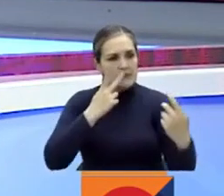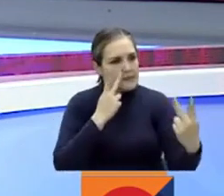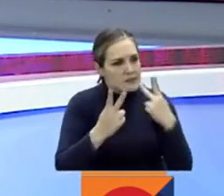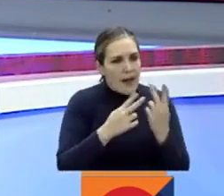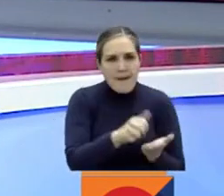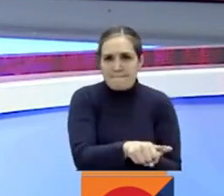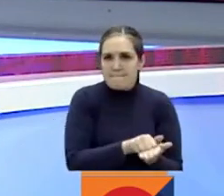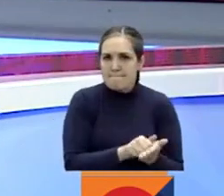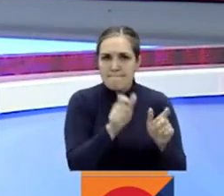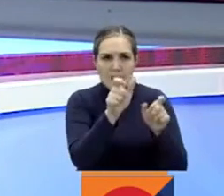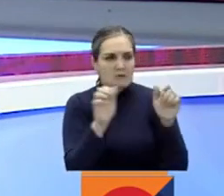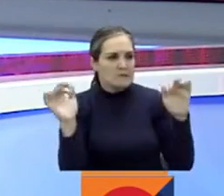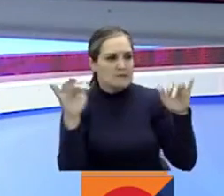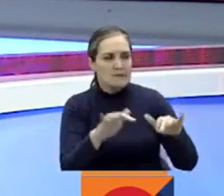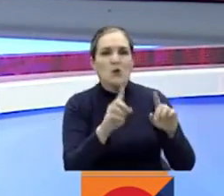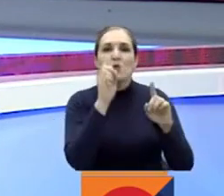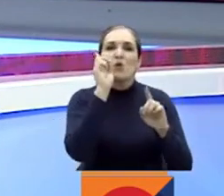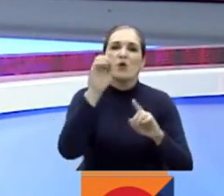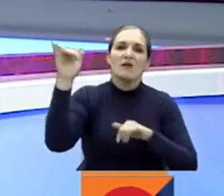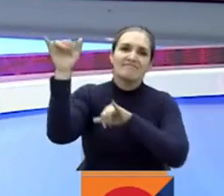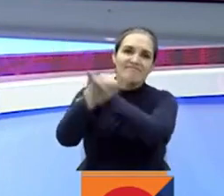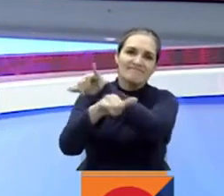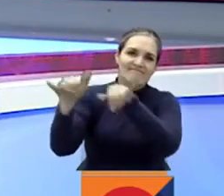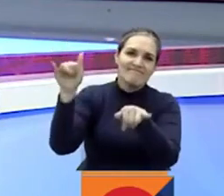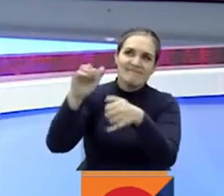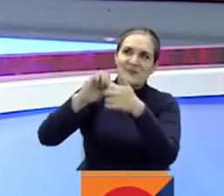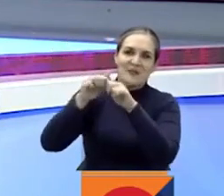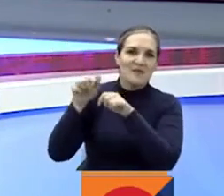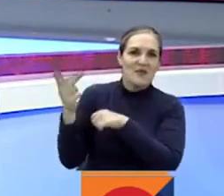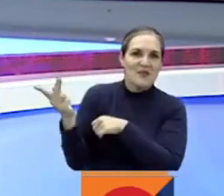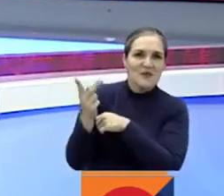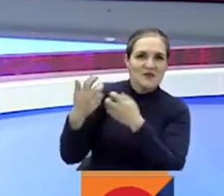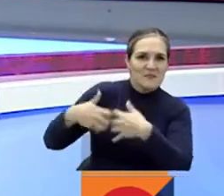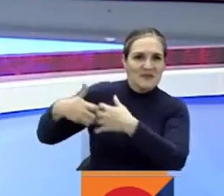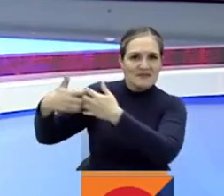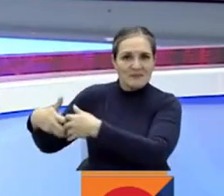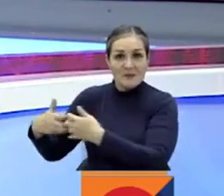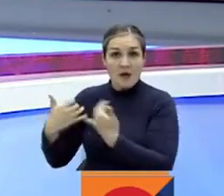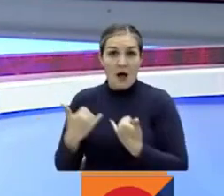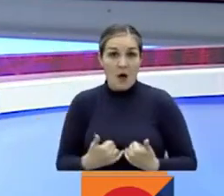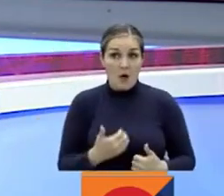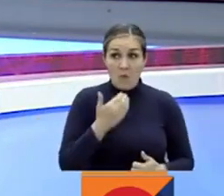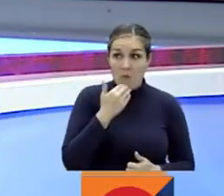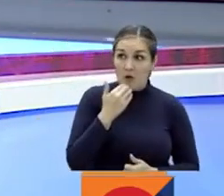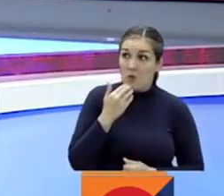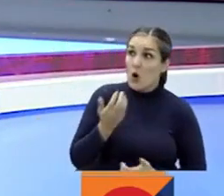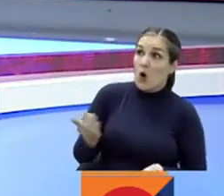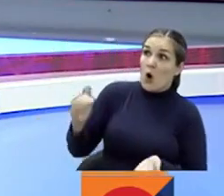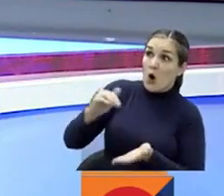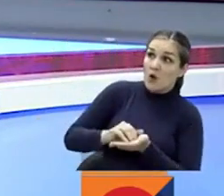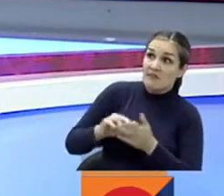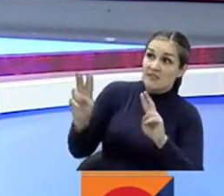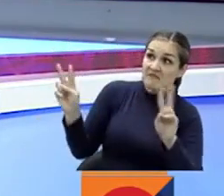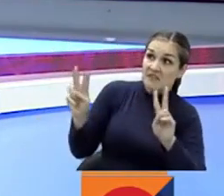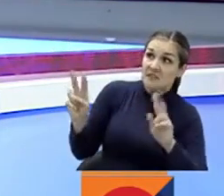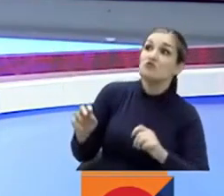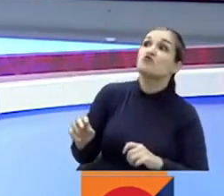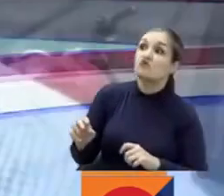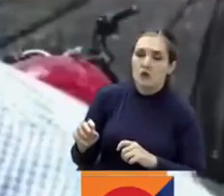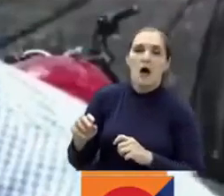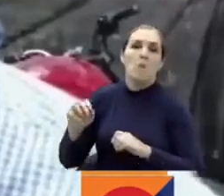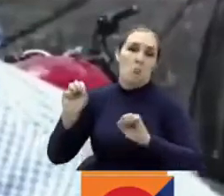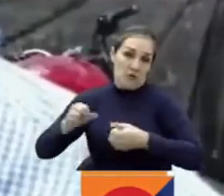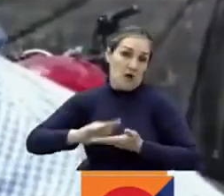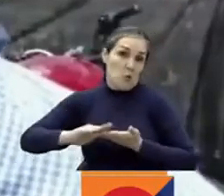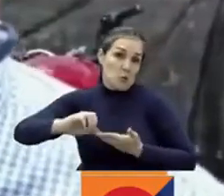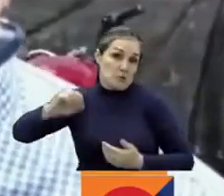turistas por los problemas de las aerolíneas. El funcionario dijo que si la Aerocivil autoriza, Viva Air volvería a volar a la isla. De